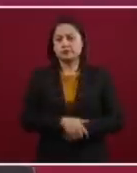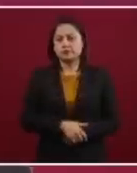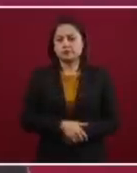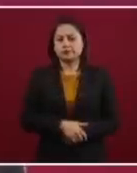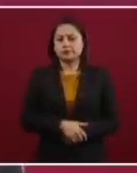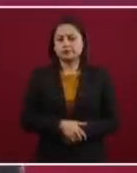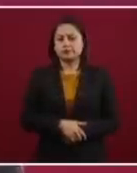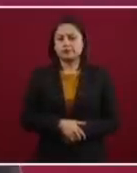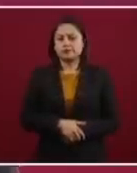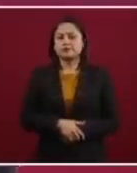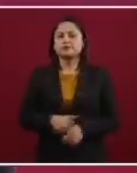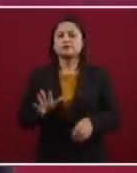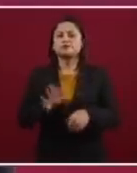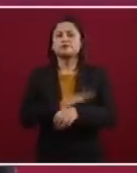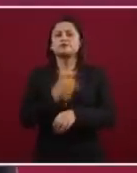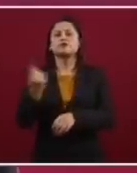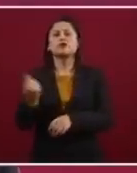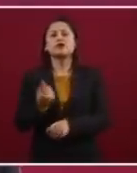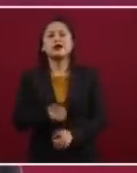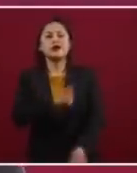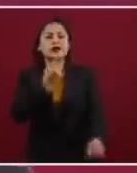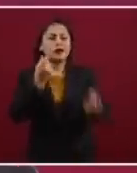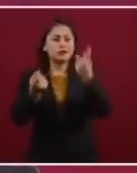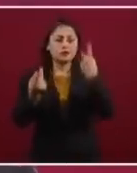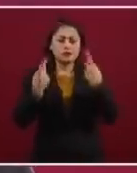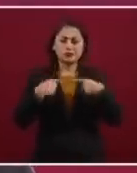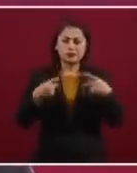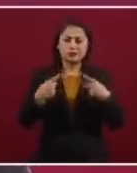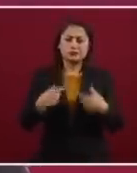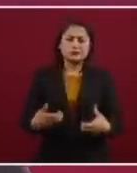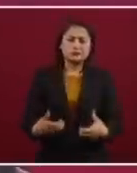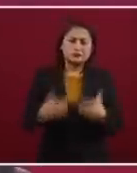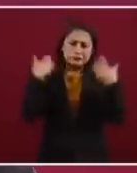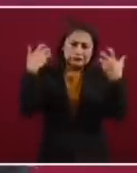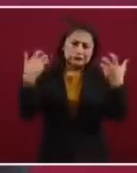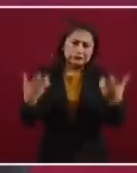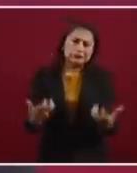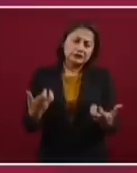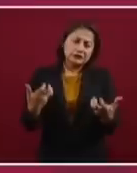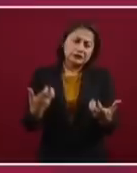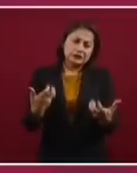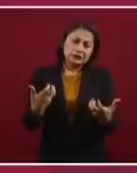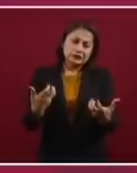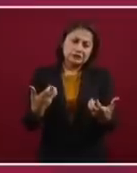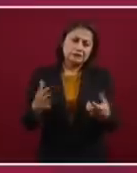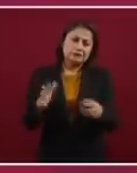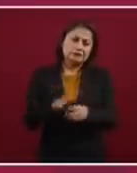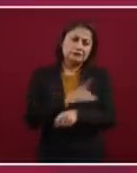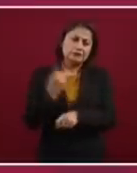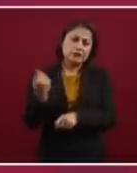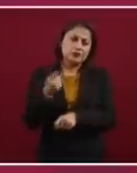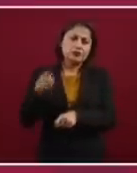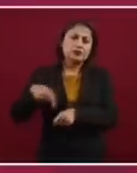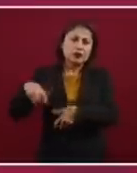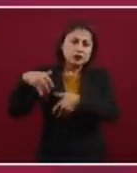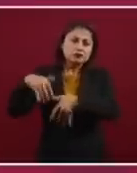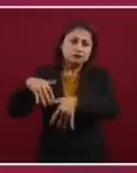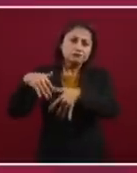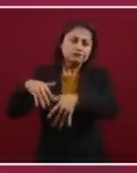hay muchos que se enojan con y estas movilizaciones